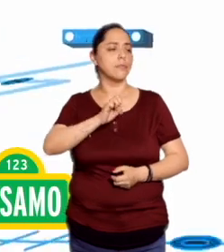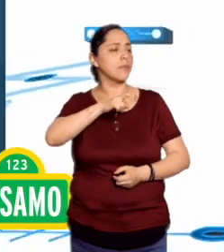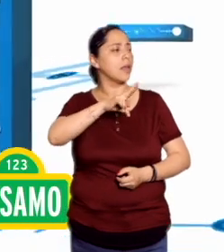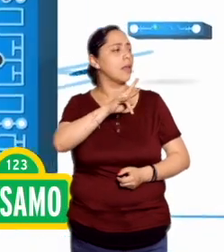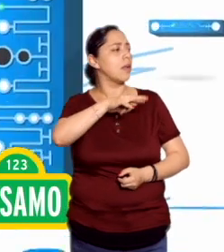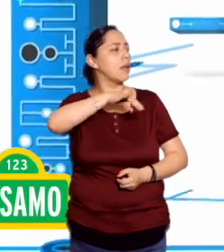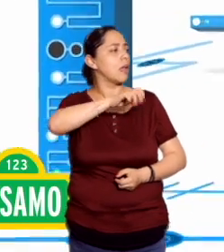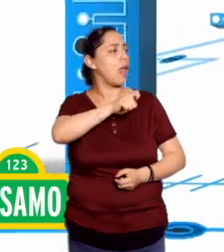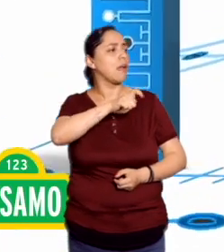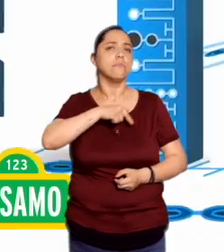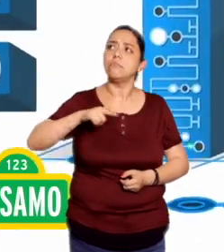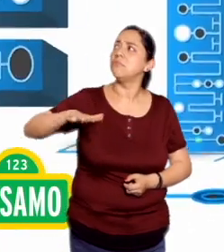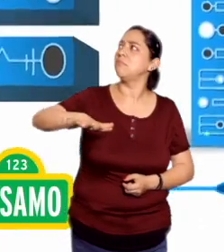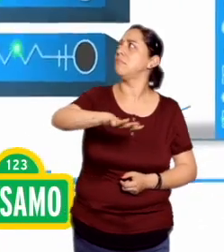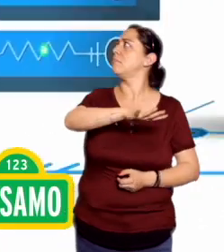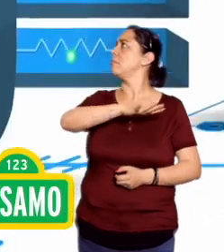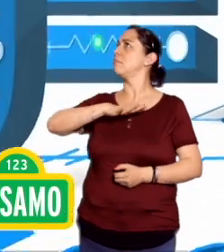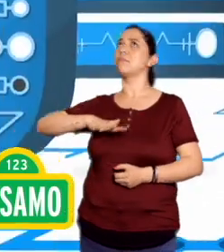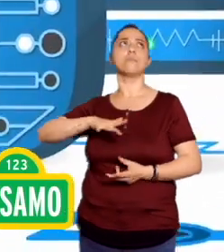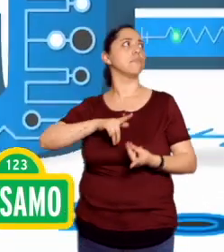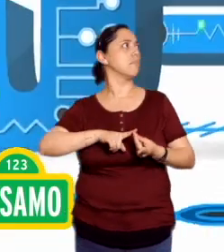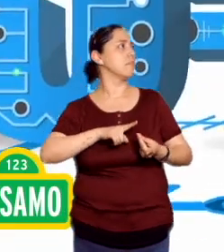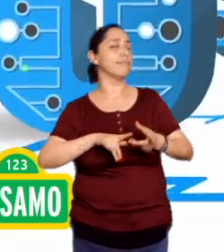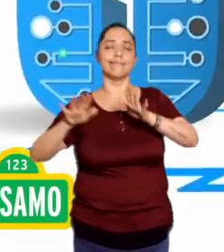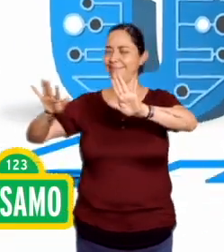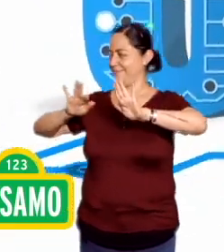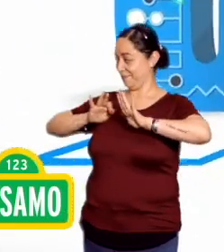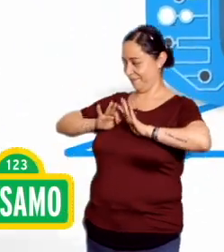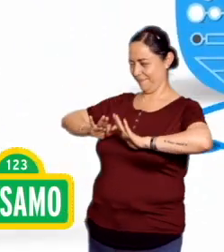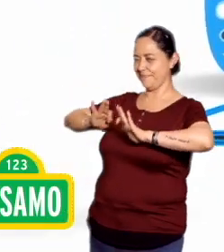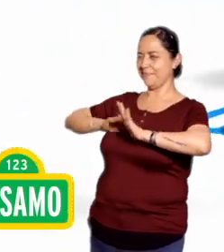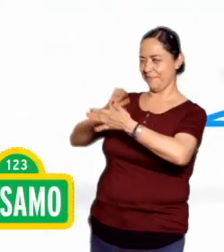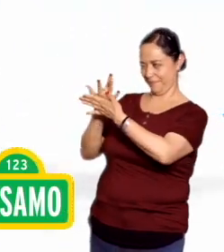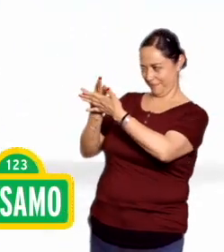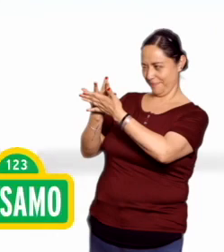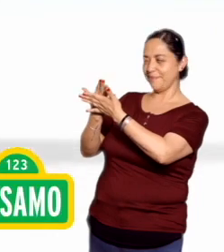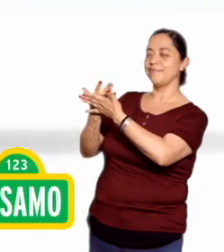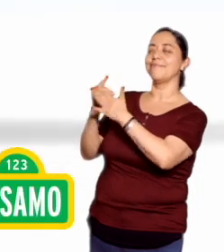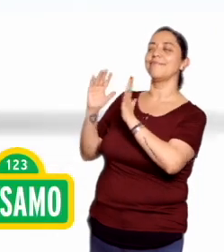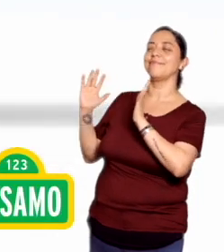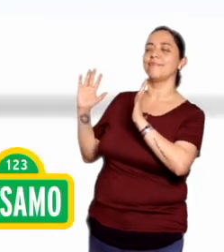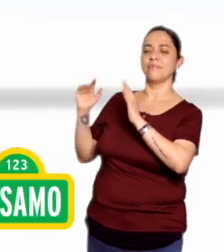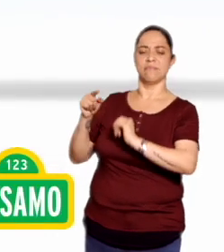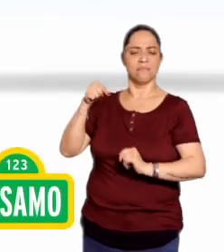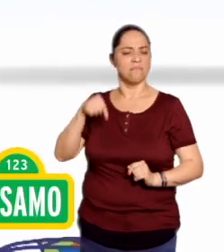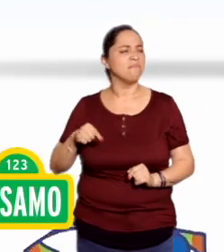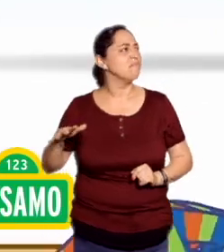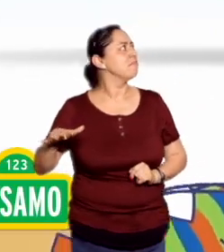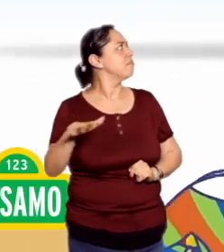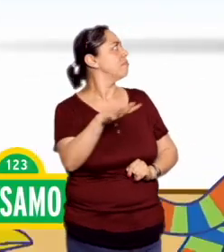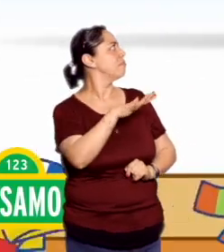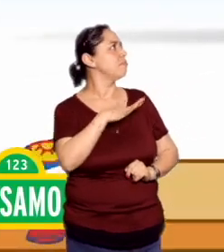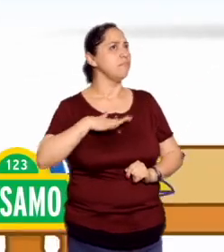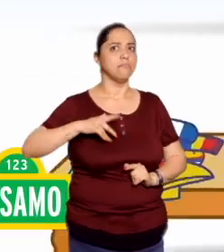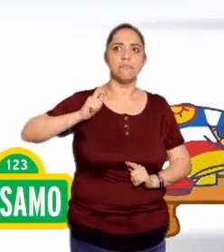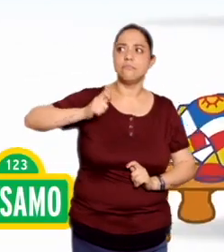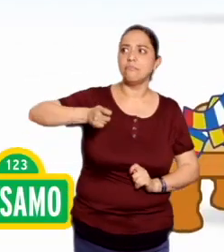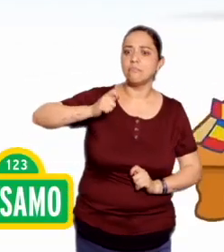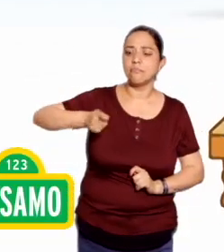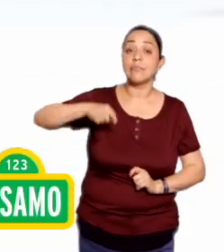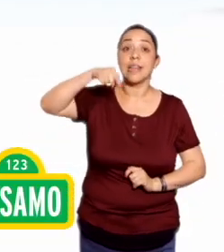Ah, Enrique, ¿en dónde estamos? Tranquilo, Beto, ya verás. ¿Pero qué lugar es